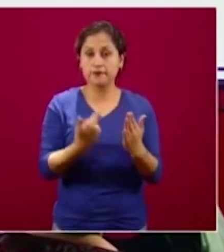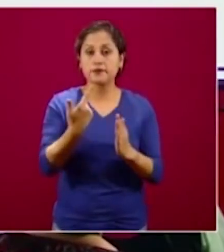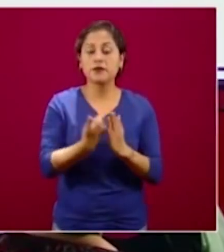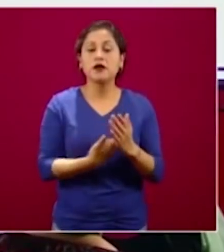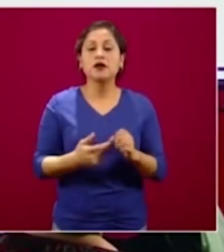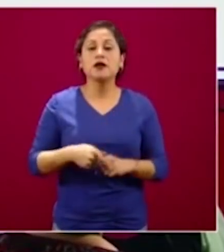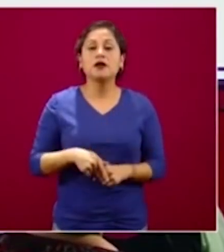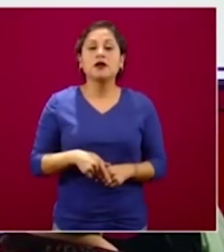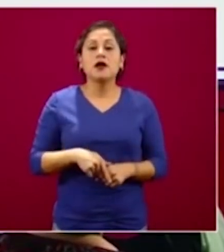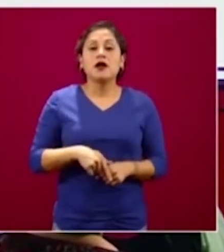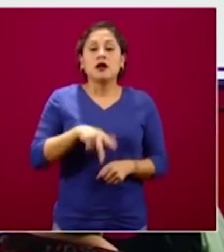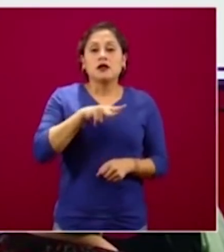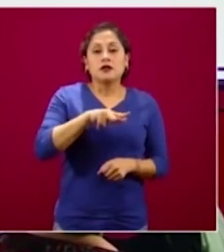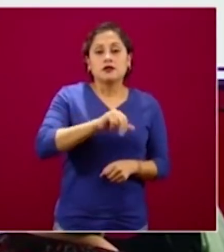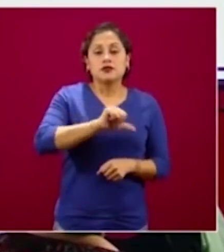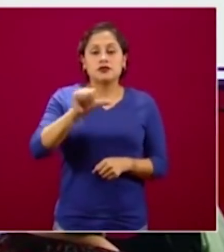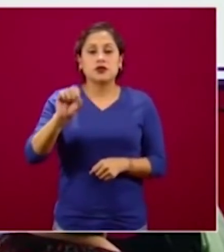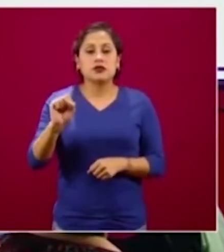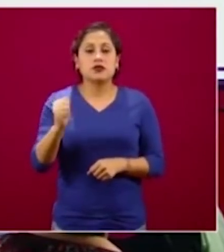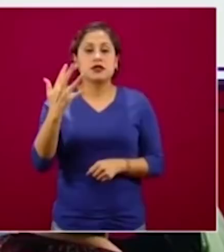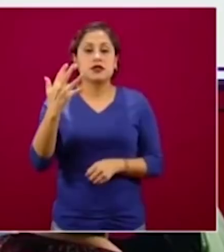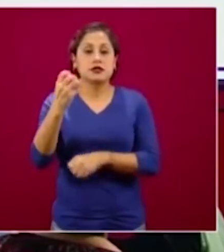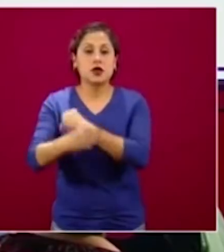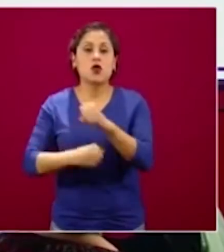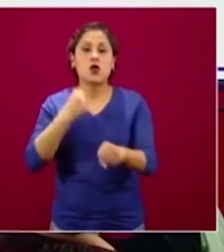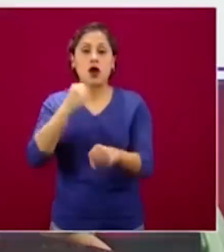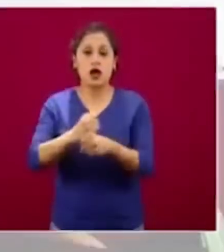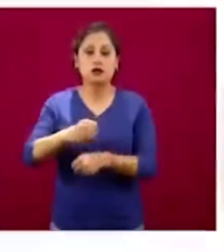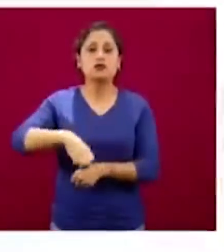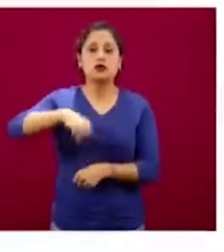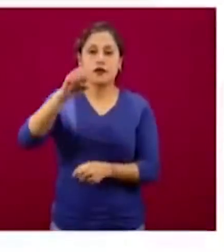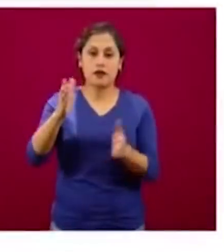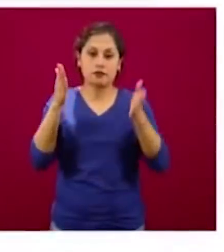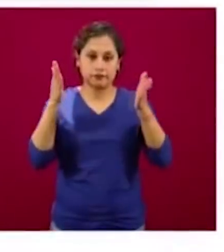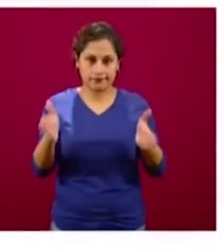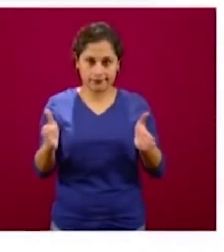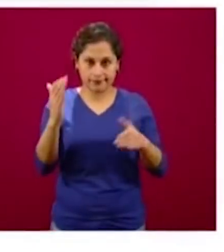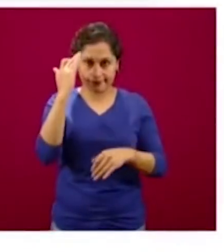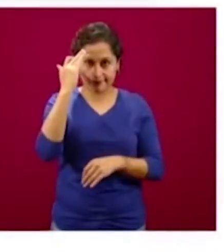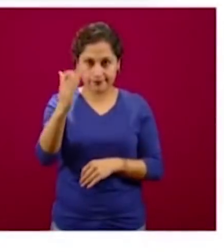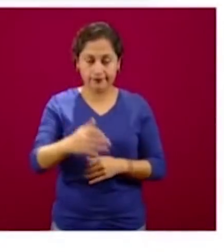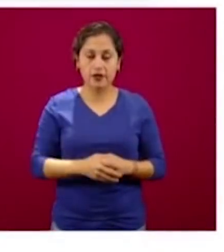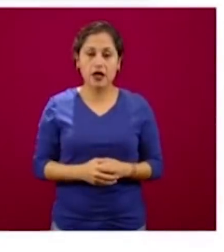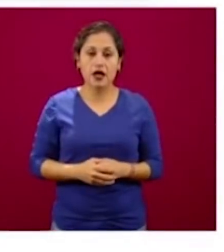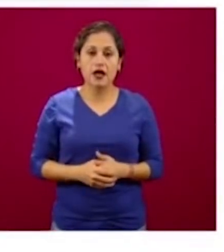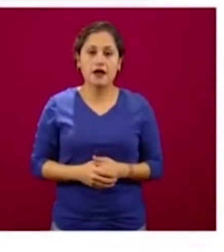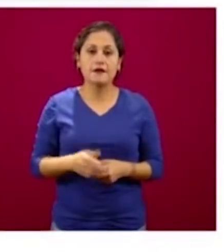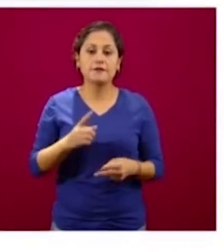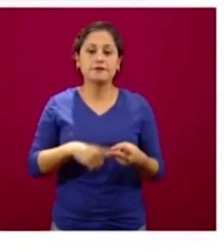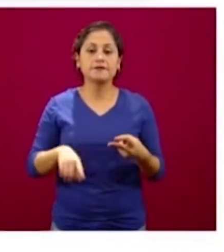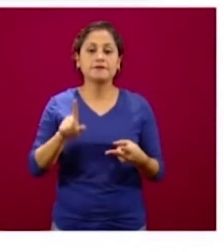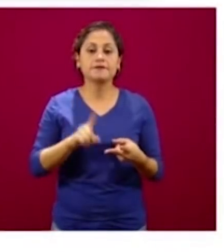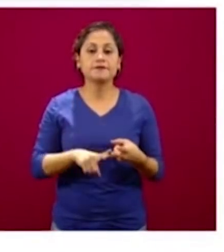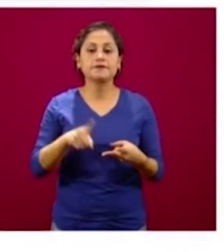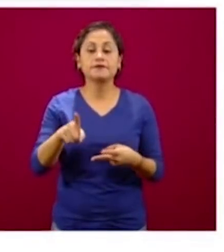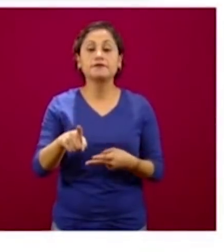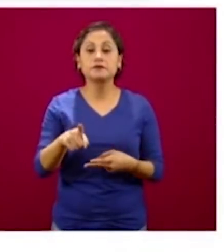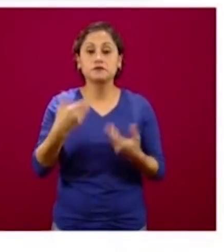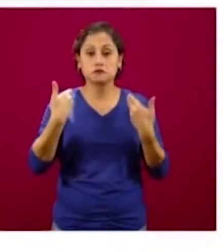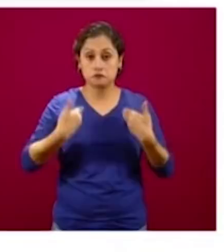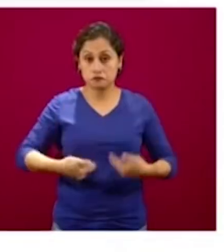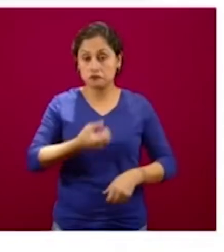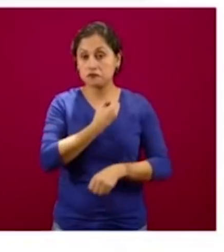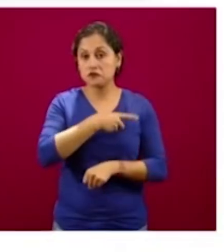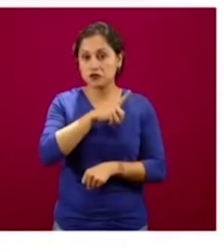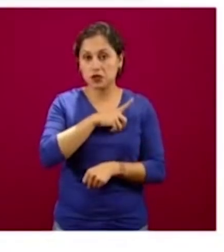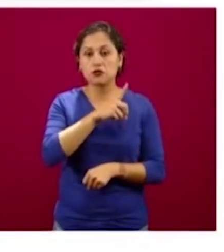18 a 65 años de edad es el rango de edad que se permite para donar sangre. Contar con un buen estado de salud en general,